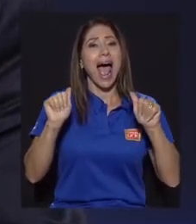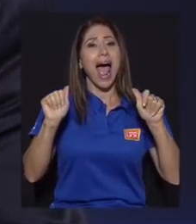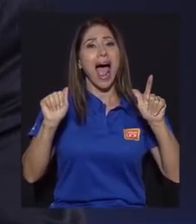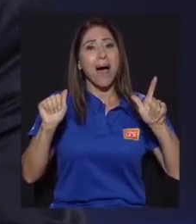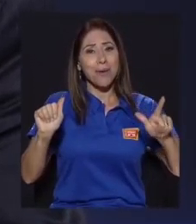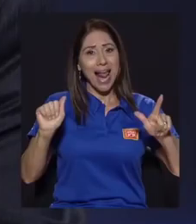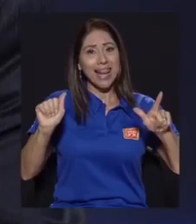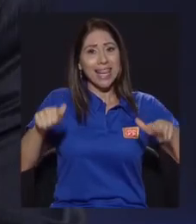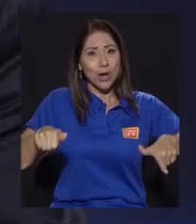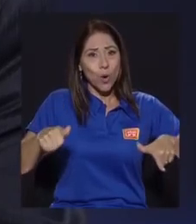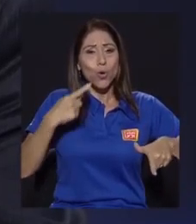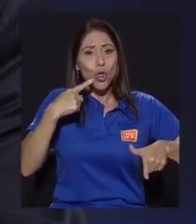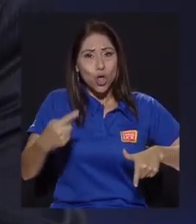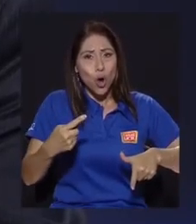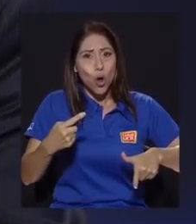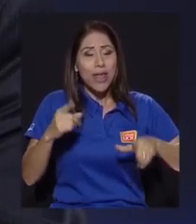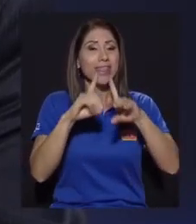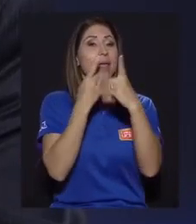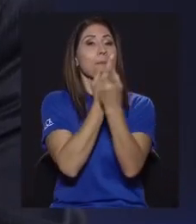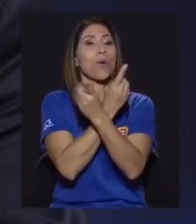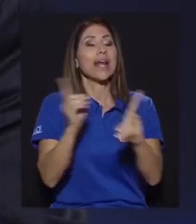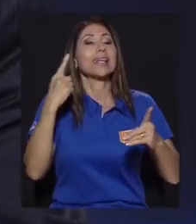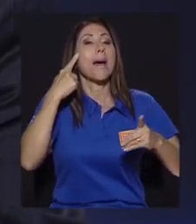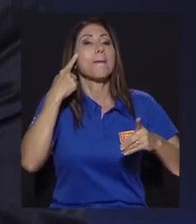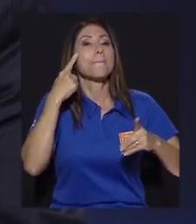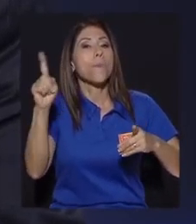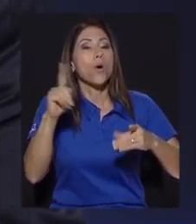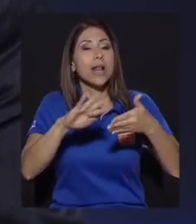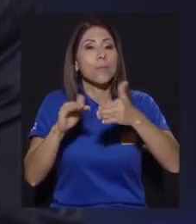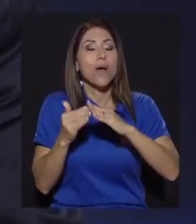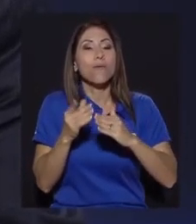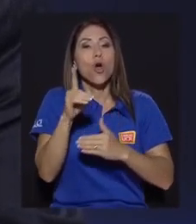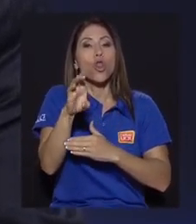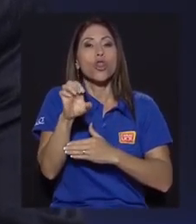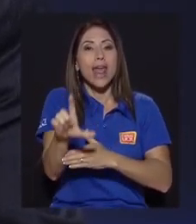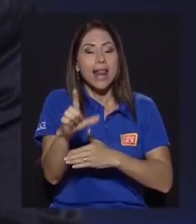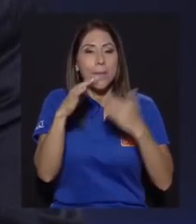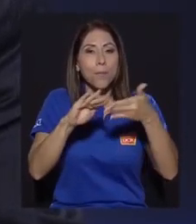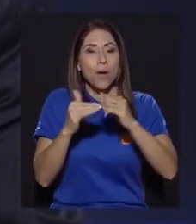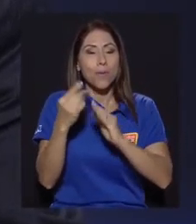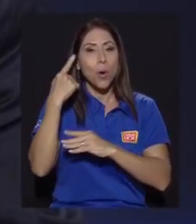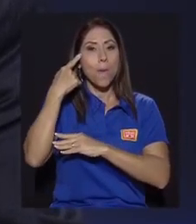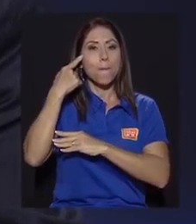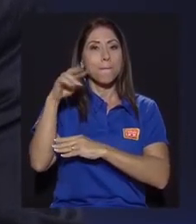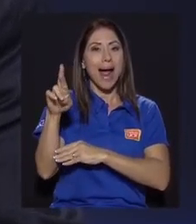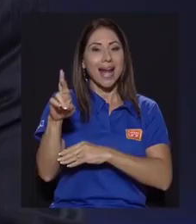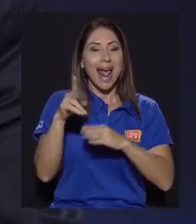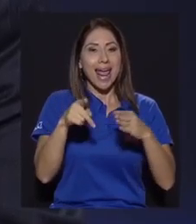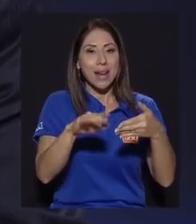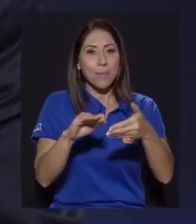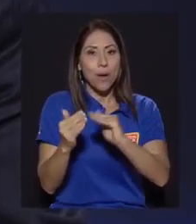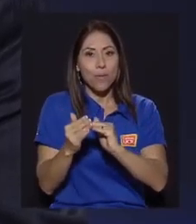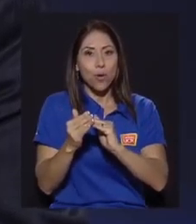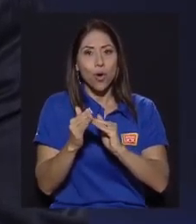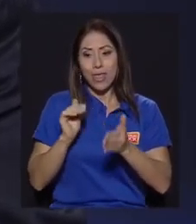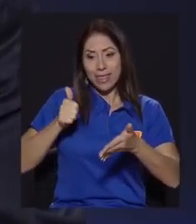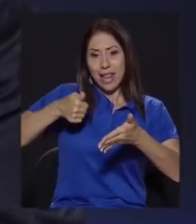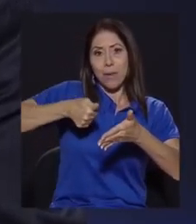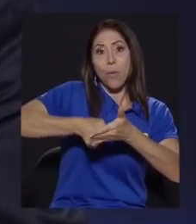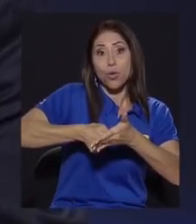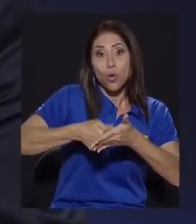pueblo por el pueblo y para el pueblo del pueblo por el voto cada cuatro años por el